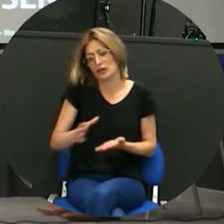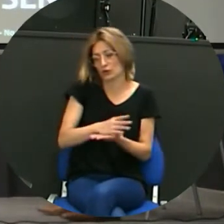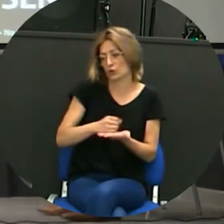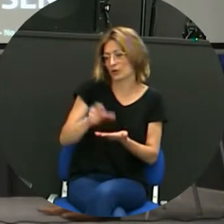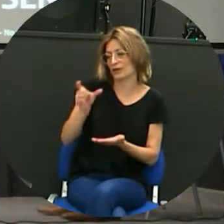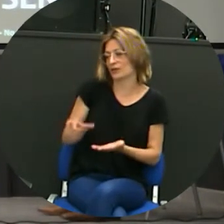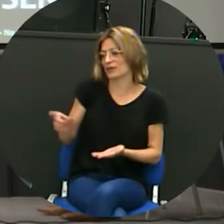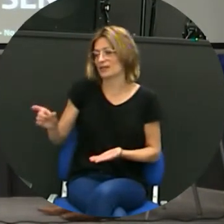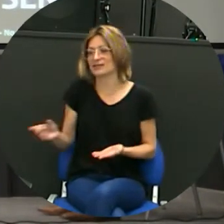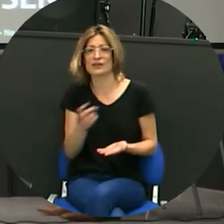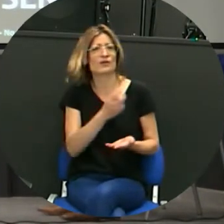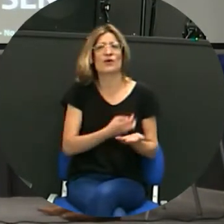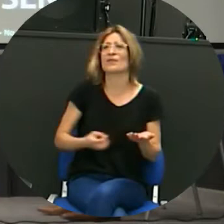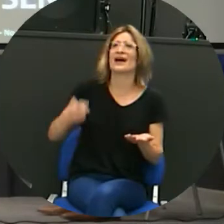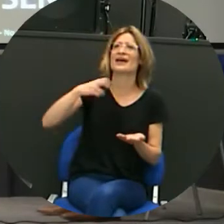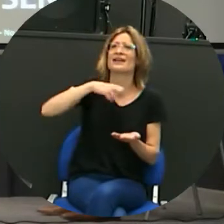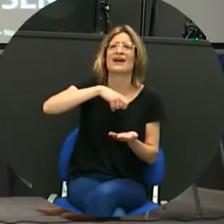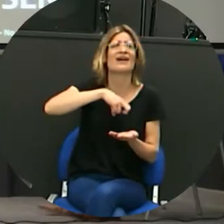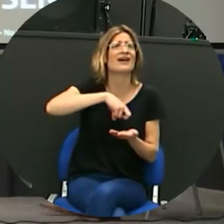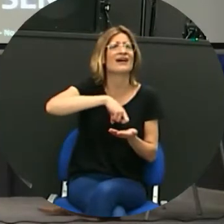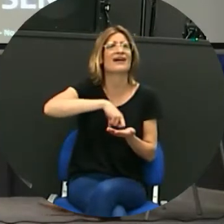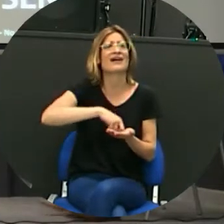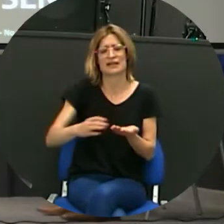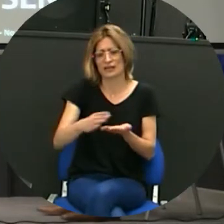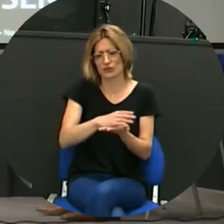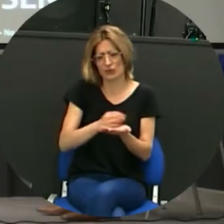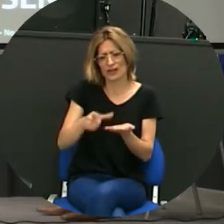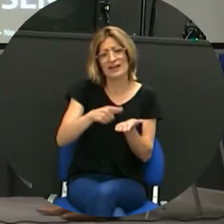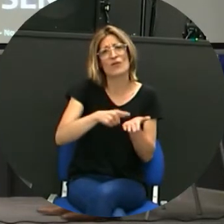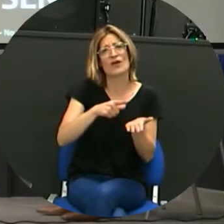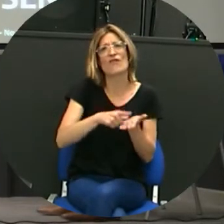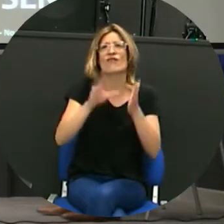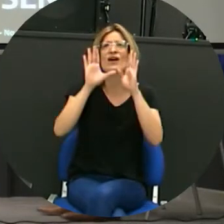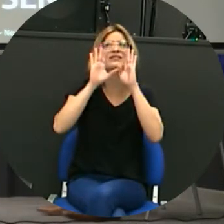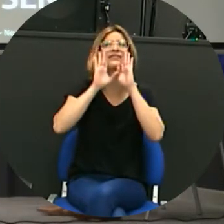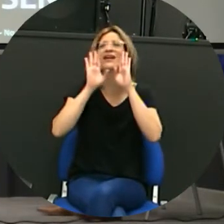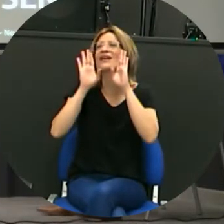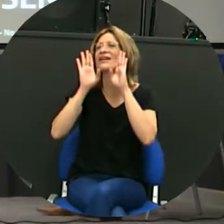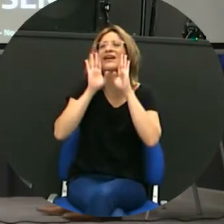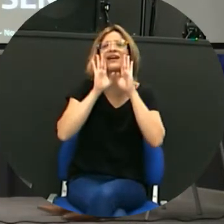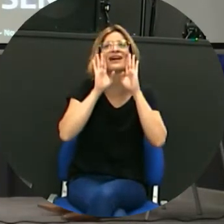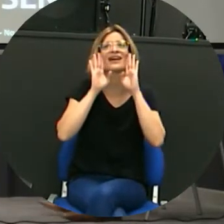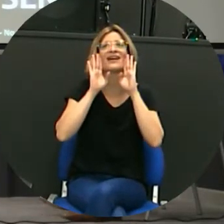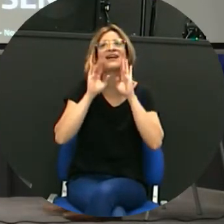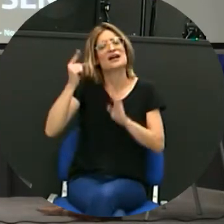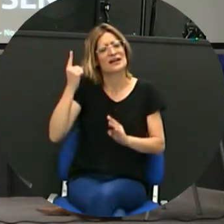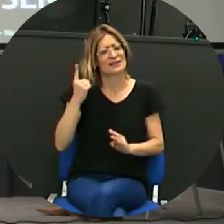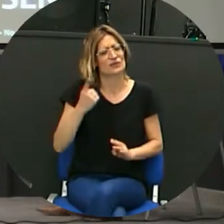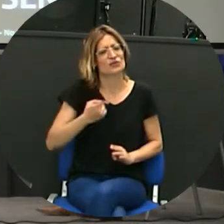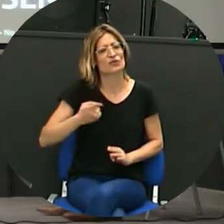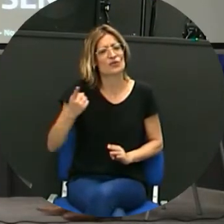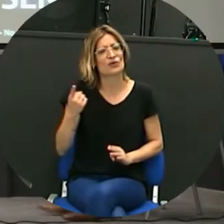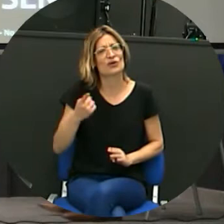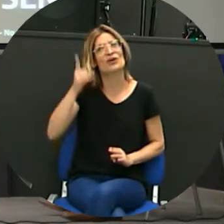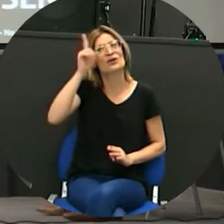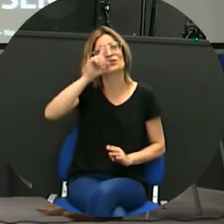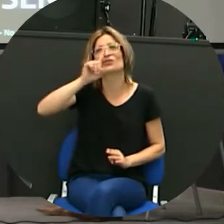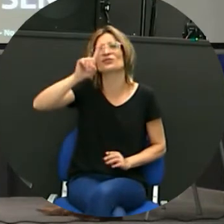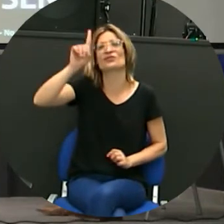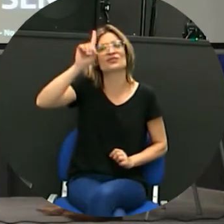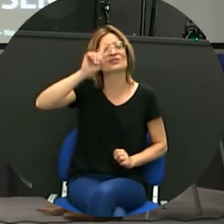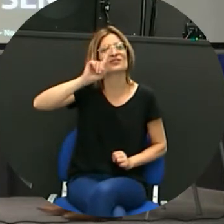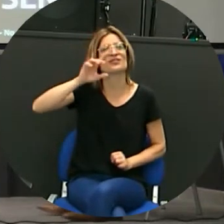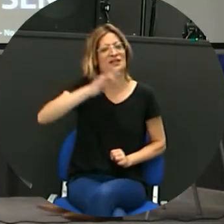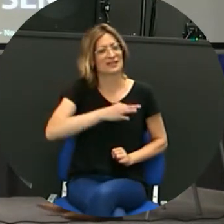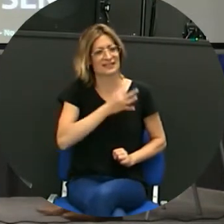Señor. Toda rodilla se doblará y toda lengua confesará que solo